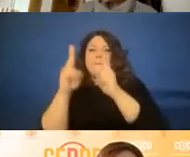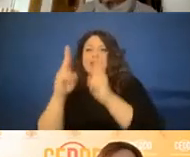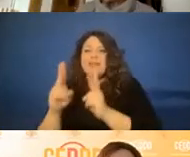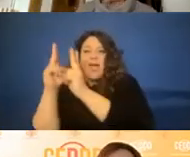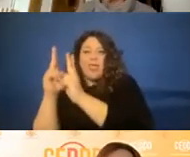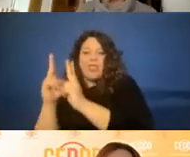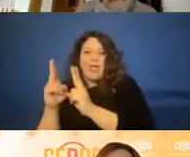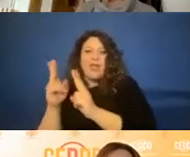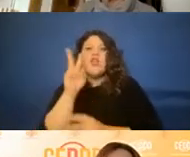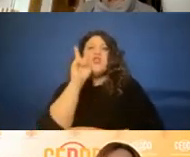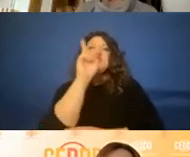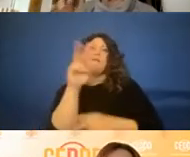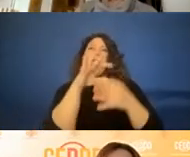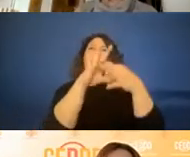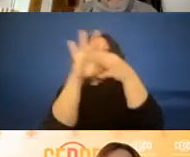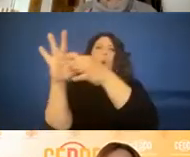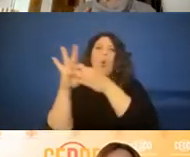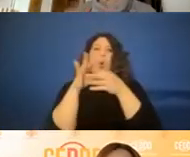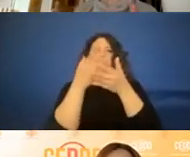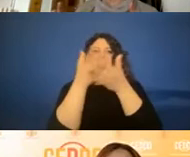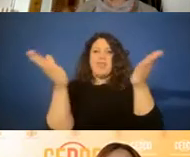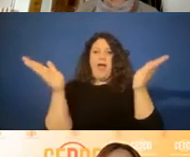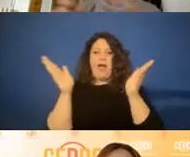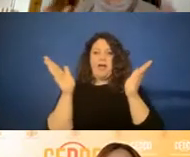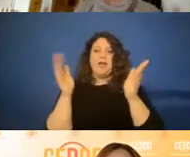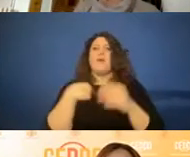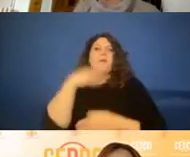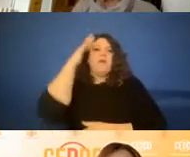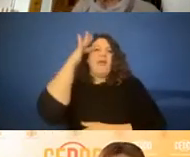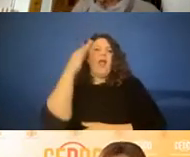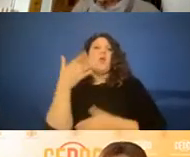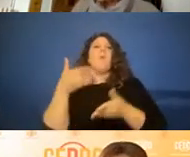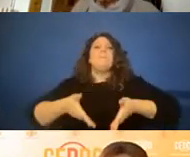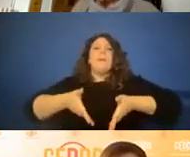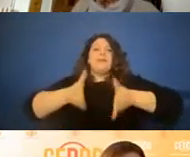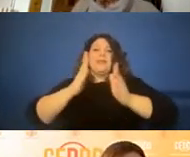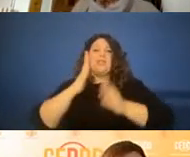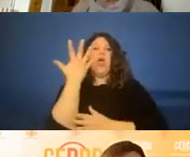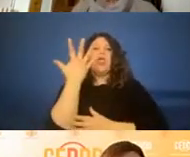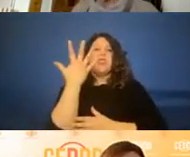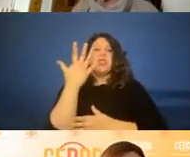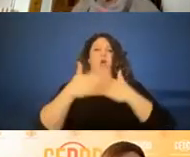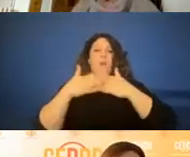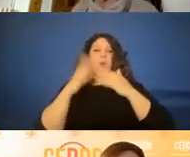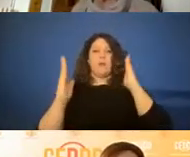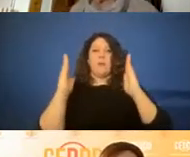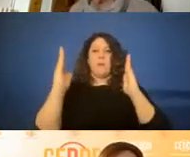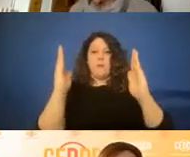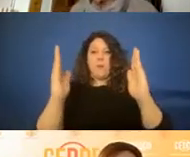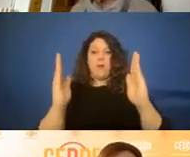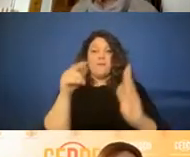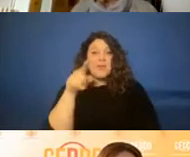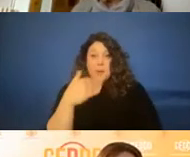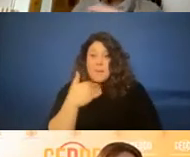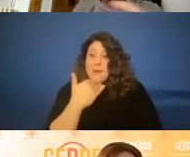la unidad. Donde hay, imaginaos, un pasillo con 5 puertas, pues eso es peligrosísimo.